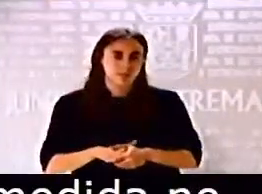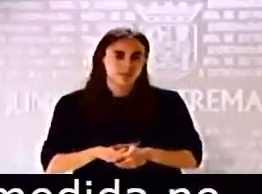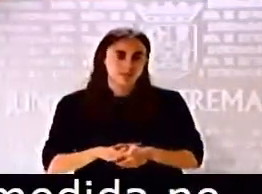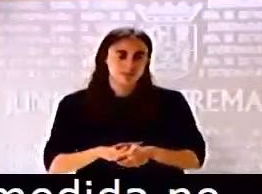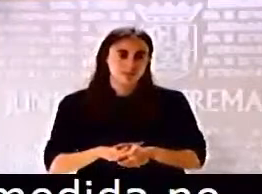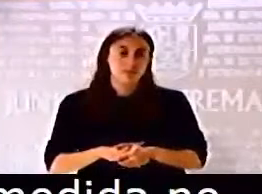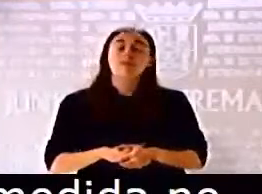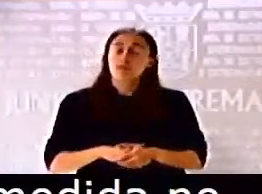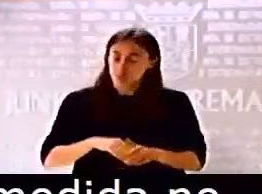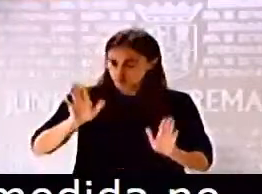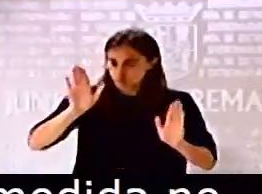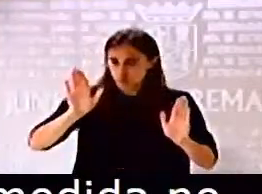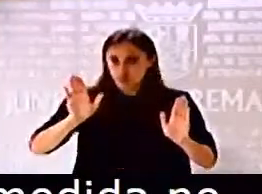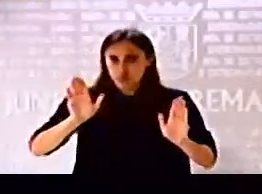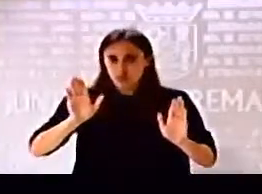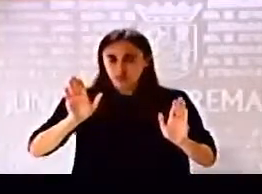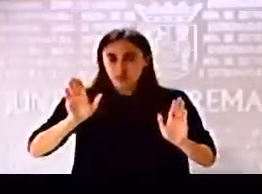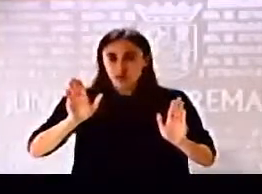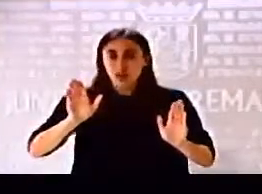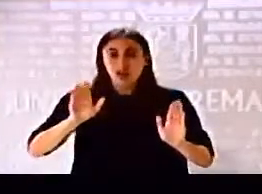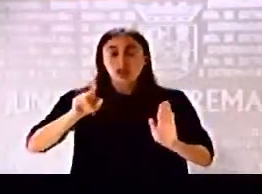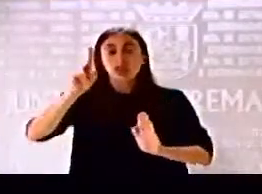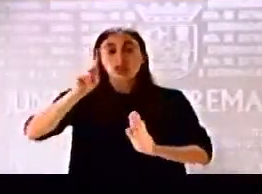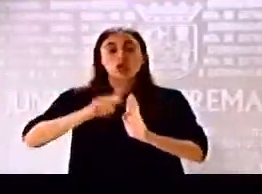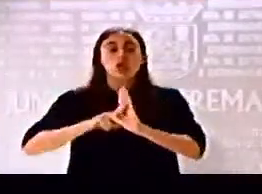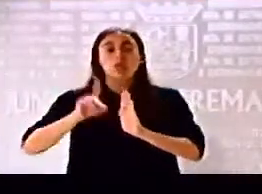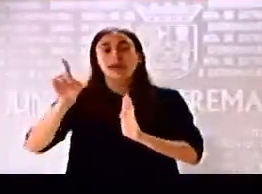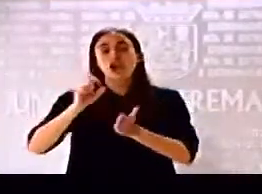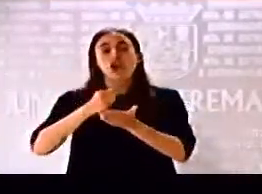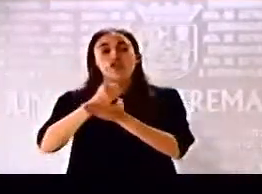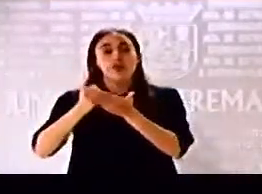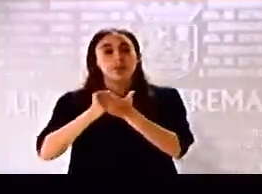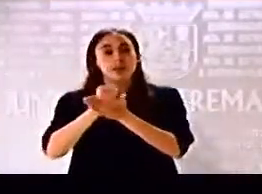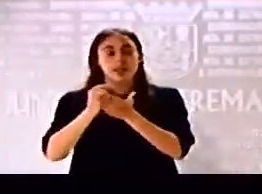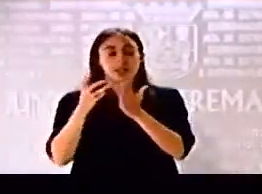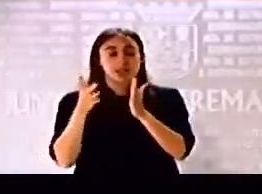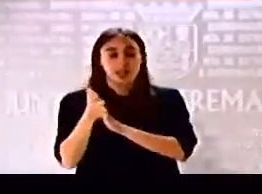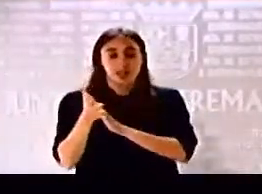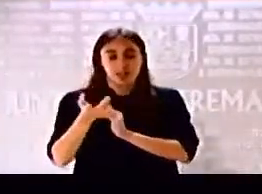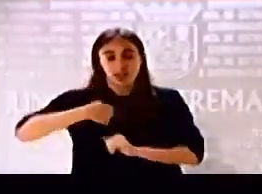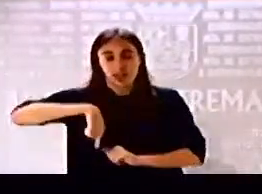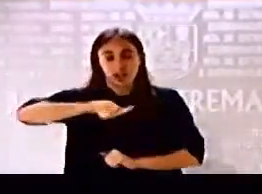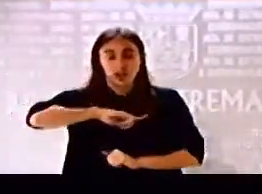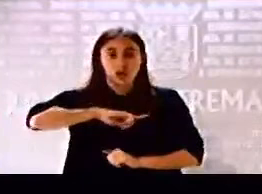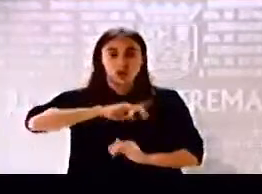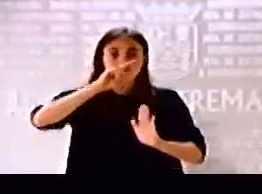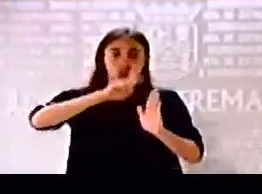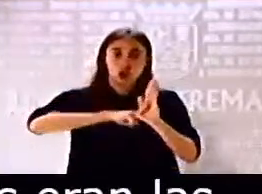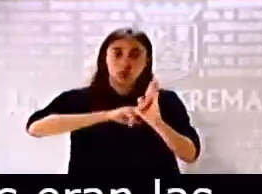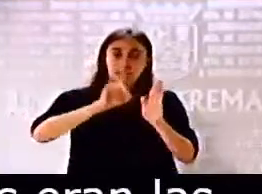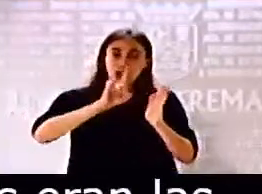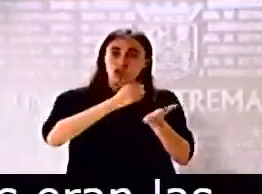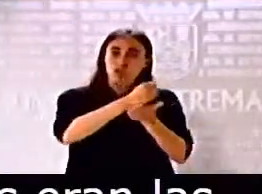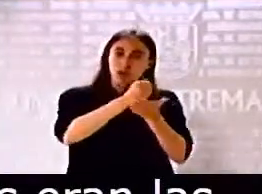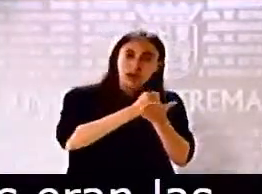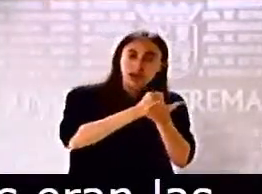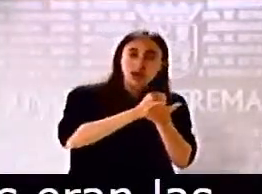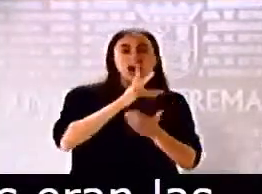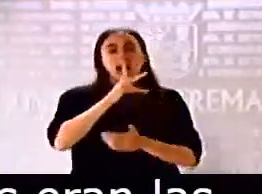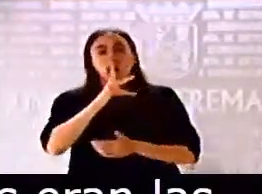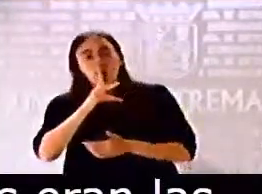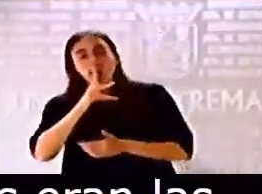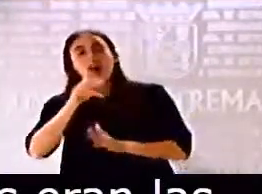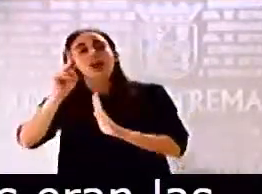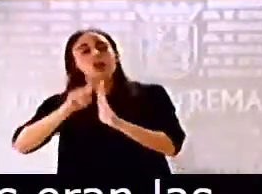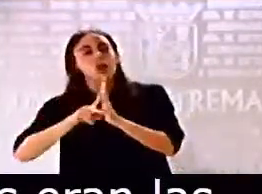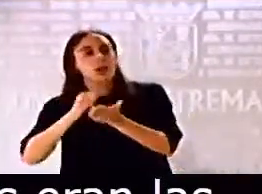Por cierto, las medidas no farmacológicas eran las únicas que teníamos hasta ahora. Ahora tenemos medidas farmacológicas también, que